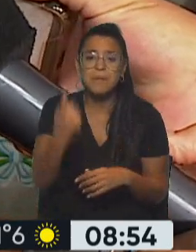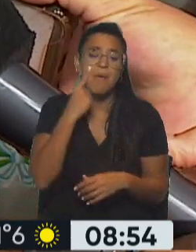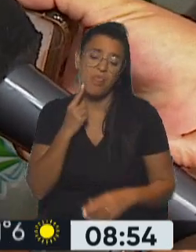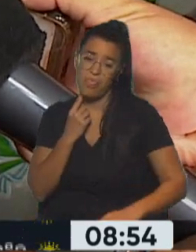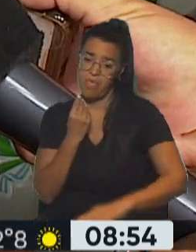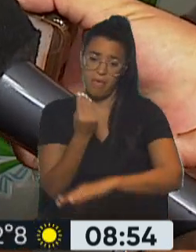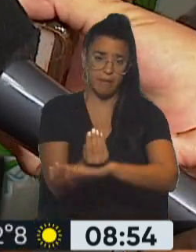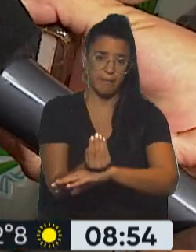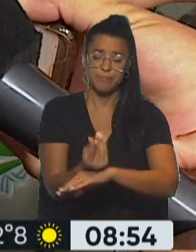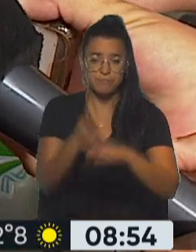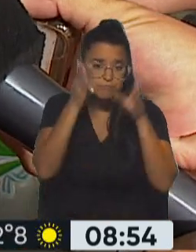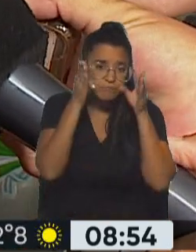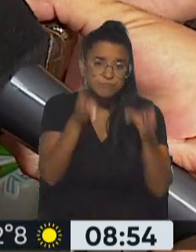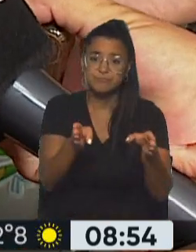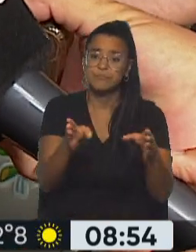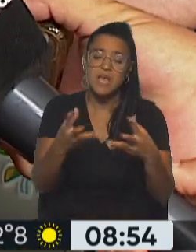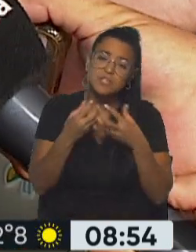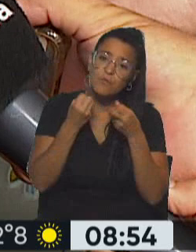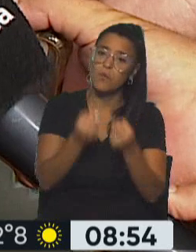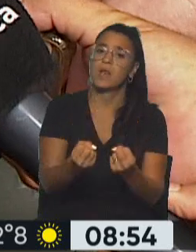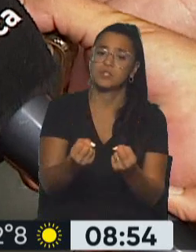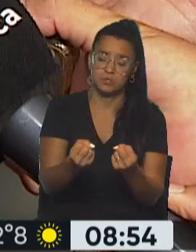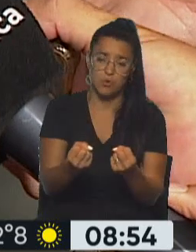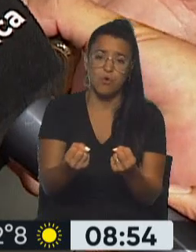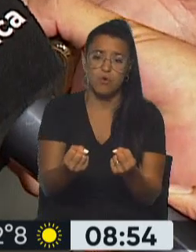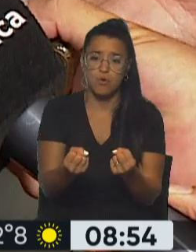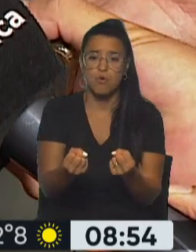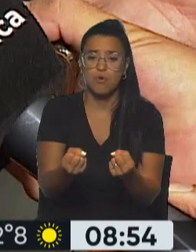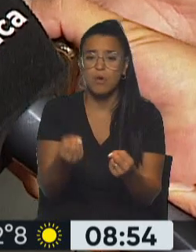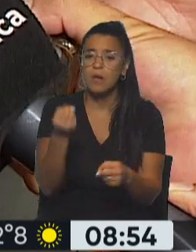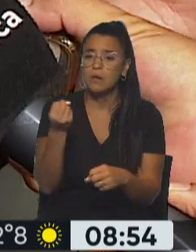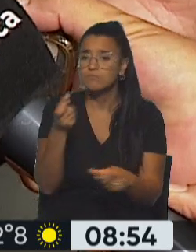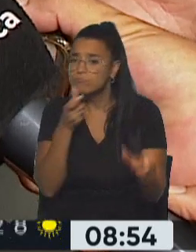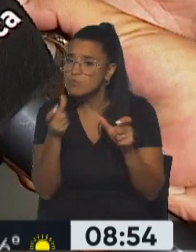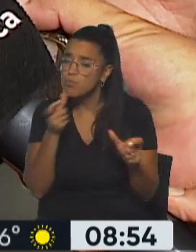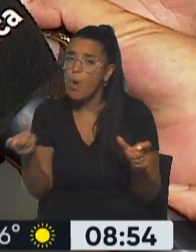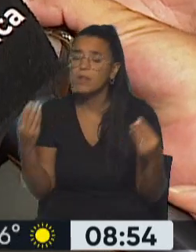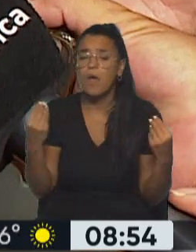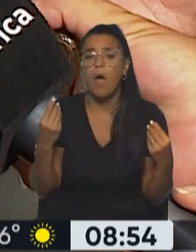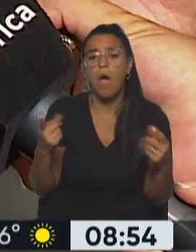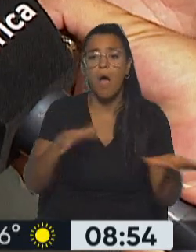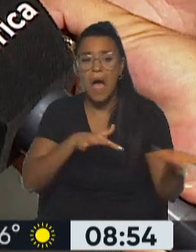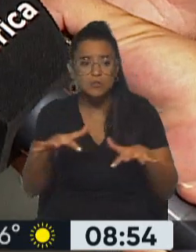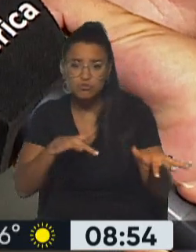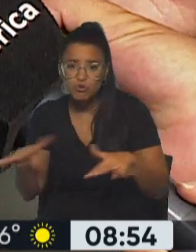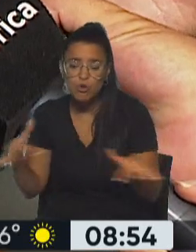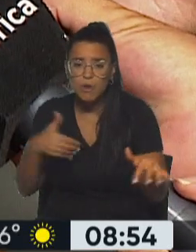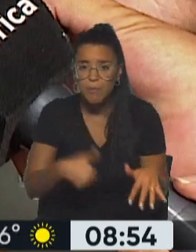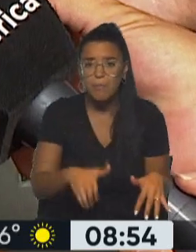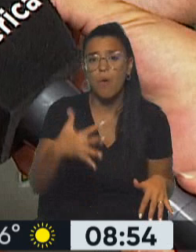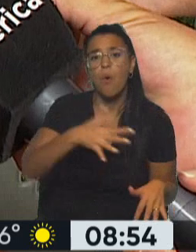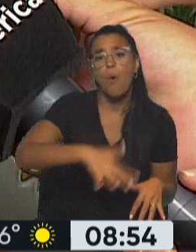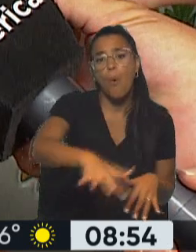asumí, es dedicarle mucho esfuerzo y mucha respuesta a cada una de las acciones que se van produciendo en